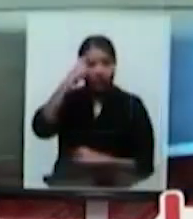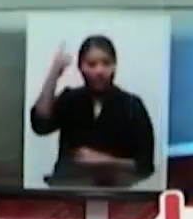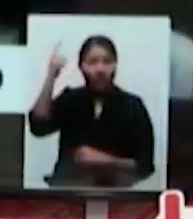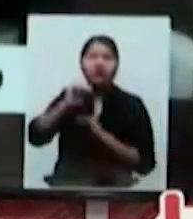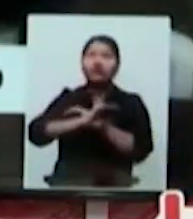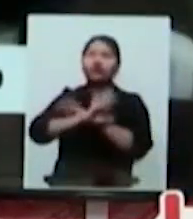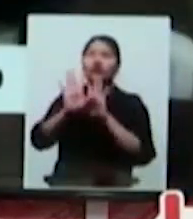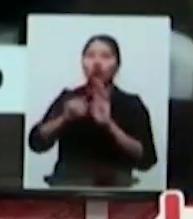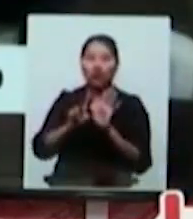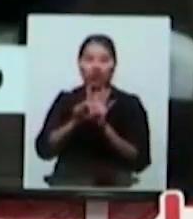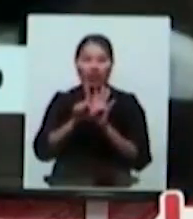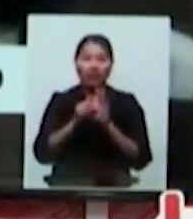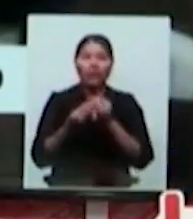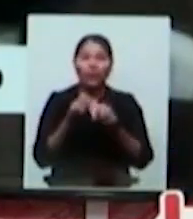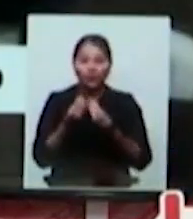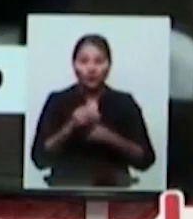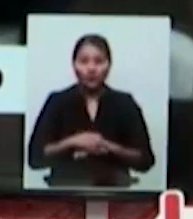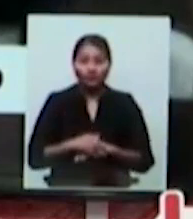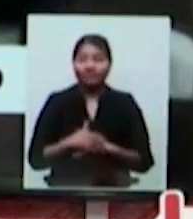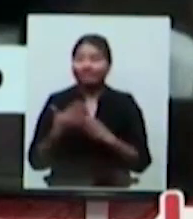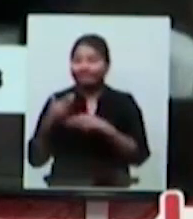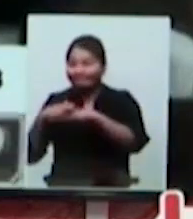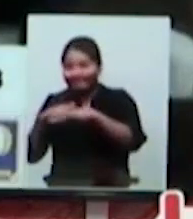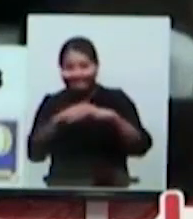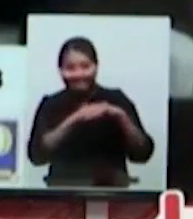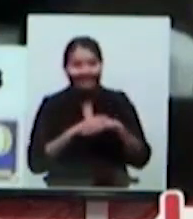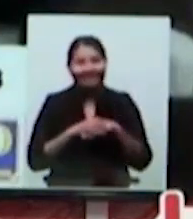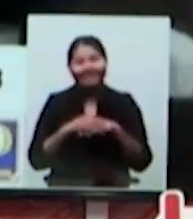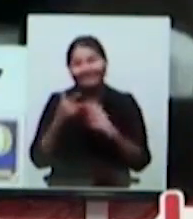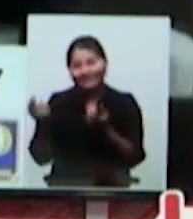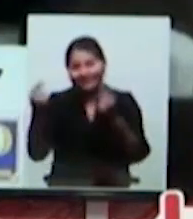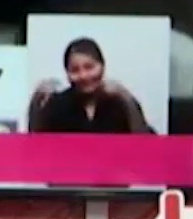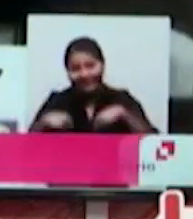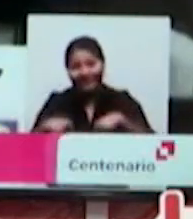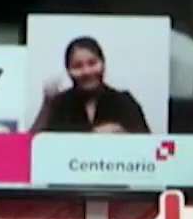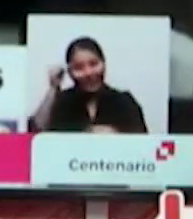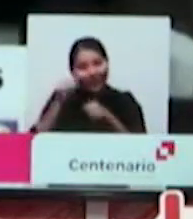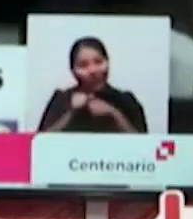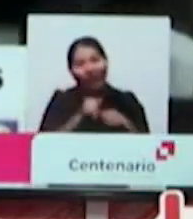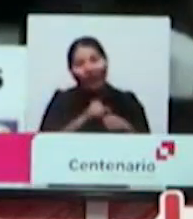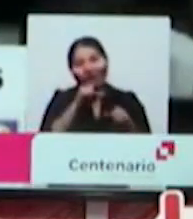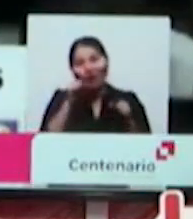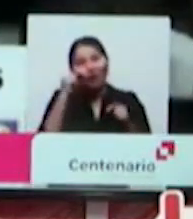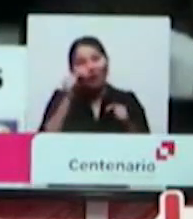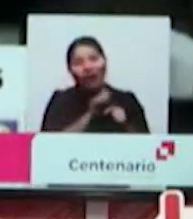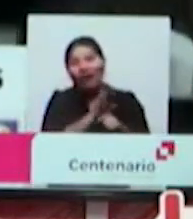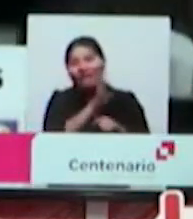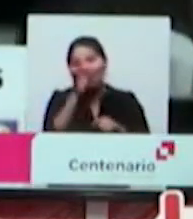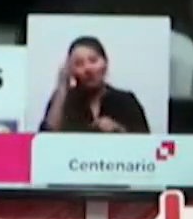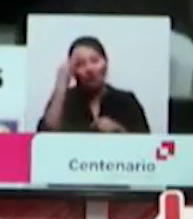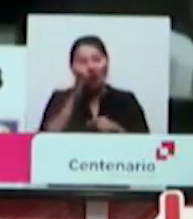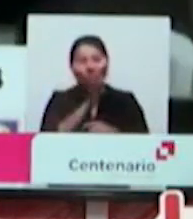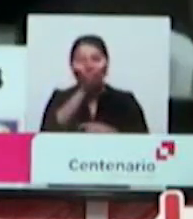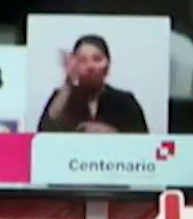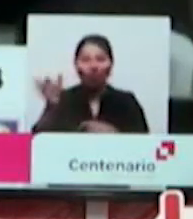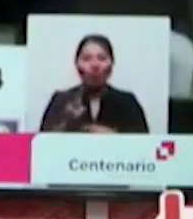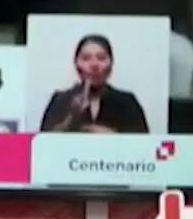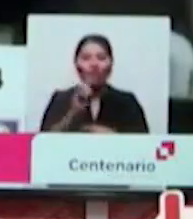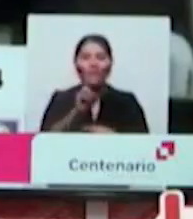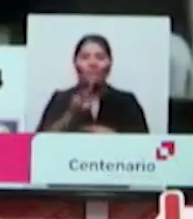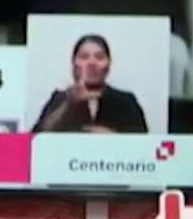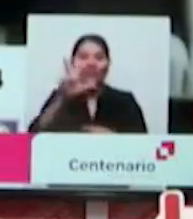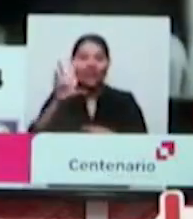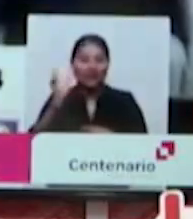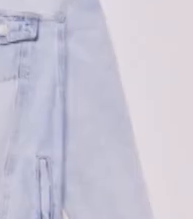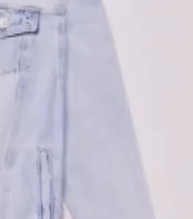general Urresti, pero esto es absolutamente intolerable. Lo que ha hecho es absolutamente inadmisible. Damas y caballeros, nos encontramos